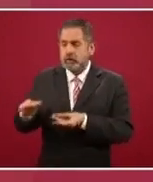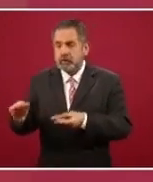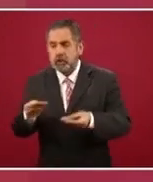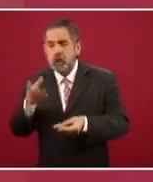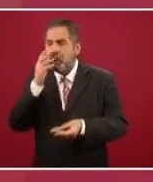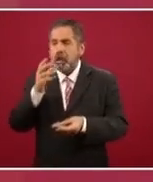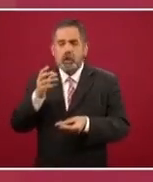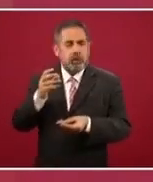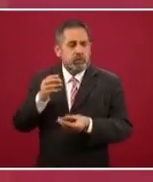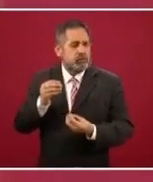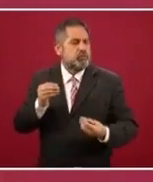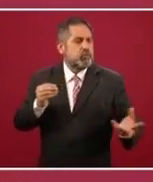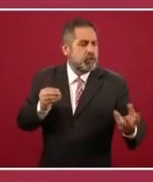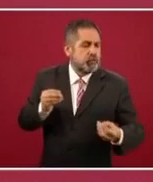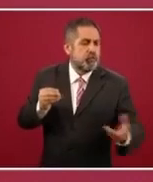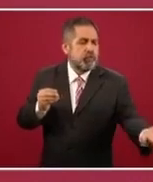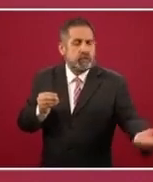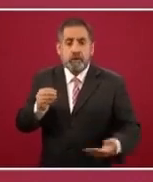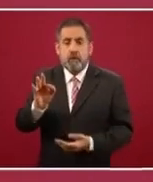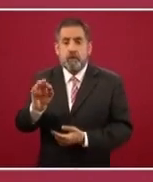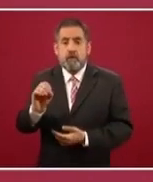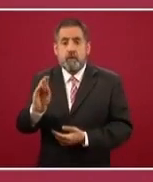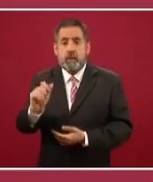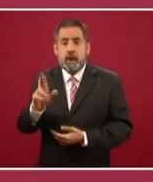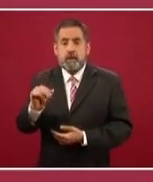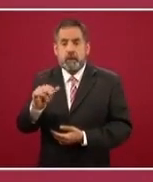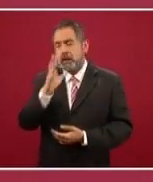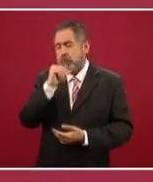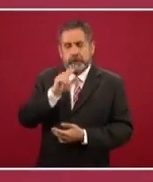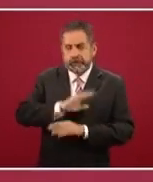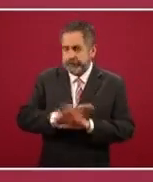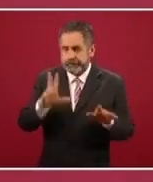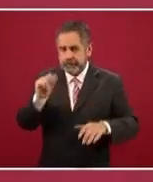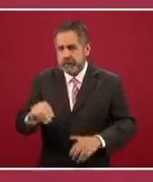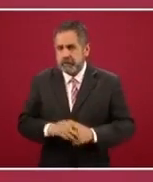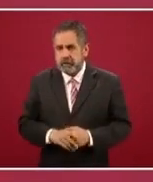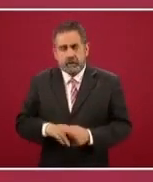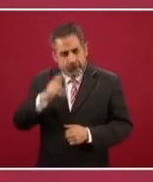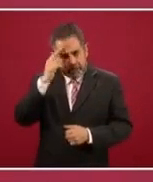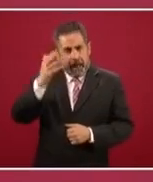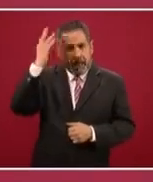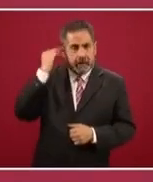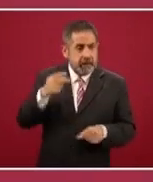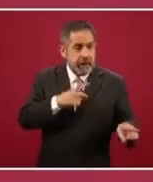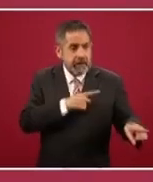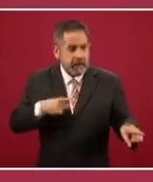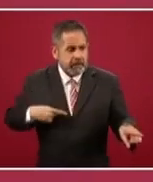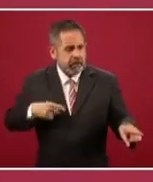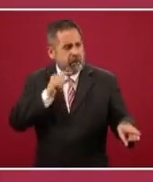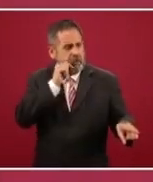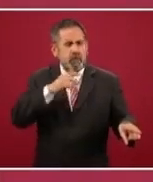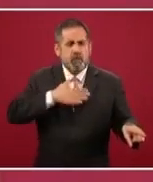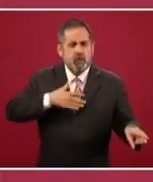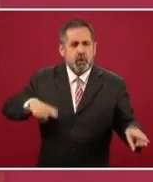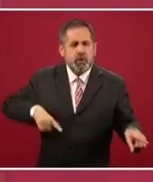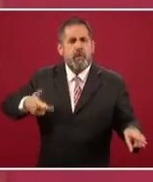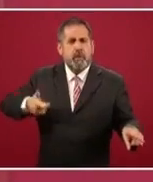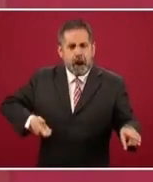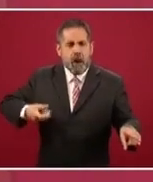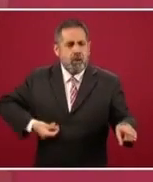No vamos a hacer lo del FOBAPROA. ¿Qué hicieron con el FOBAPROA? Las deudas